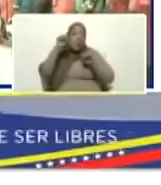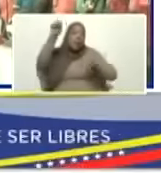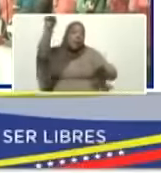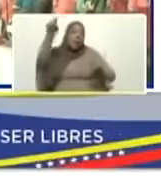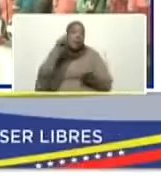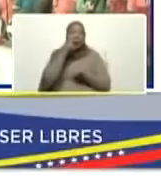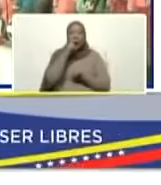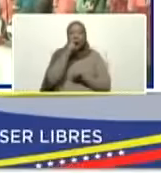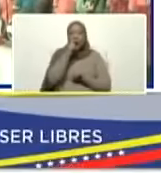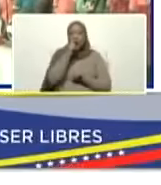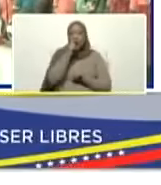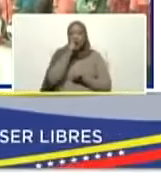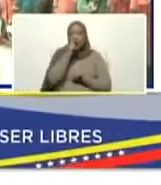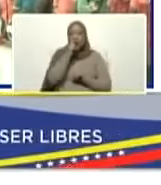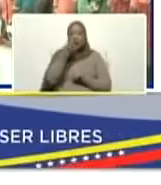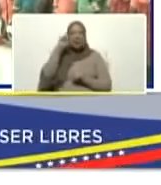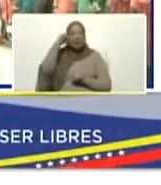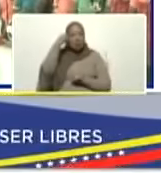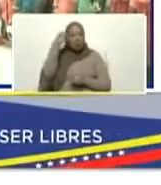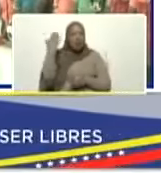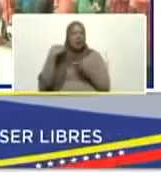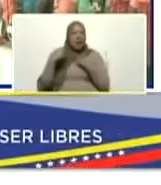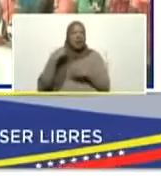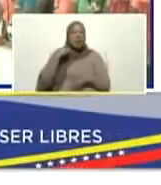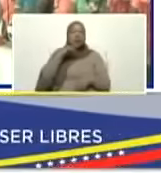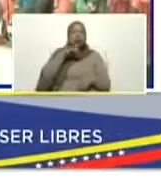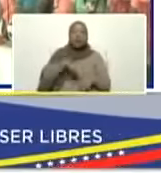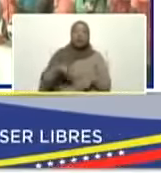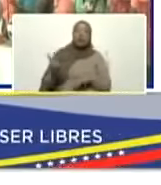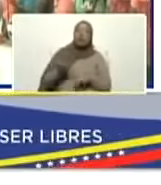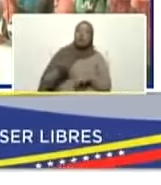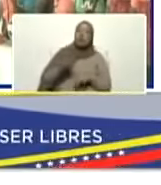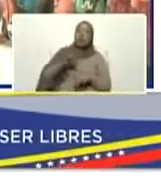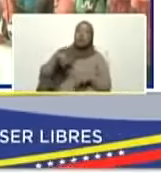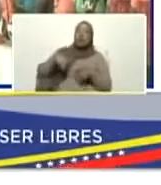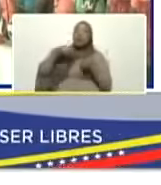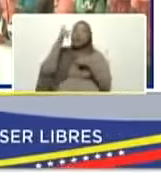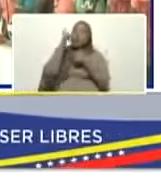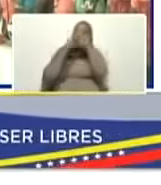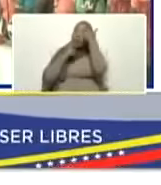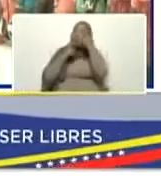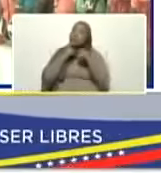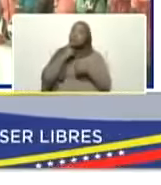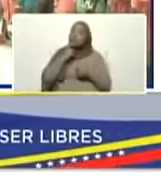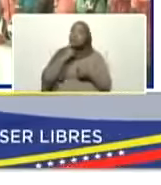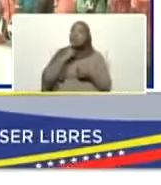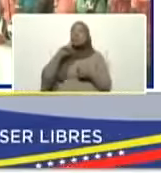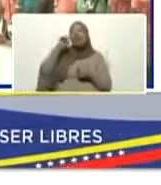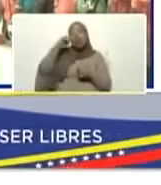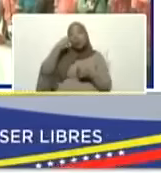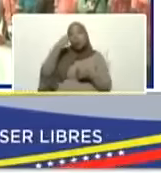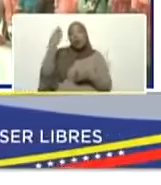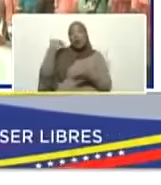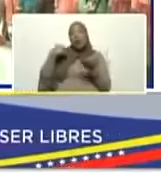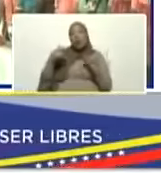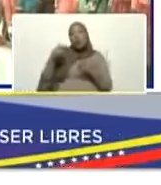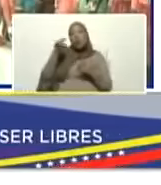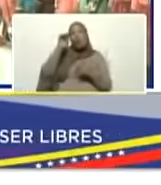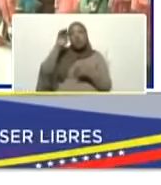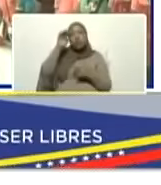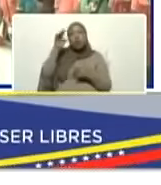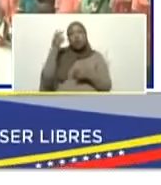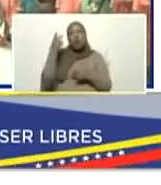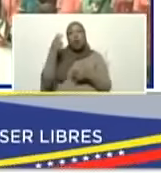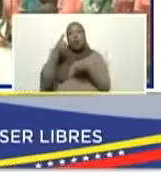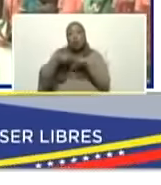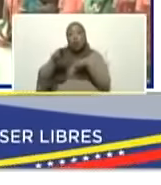¿Ah? ¿Se acuerdan de ese tiempo histórico? De nuestro comandante Hugo Chávez. Y esas generaciones del futuro